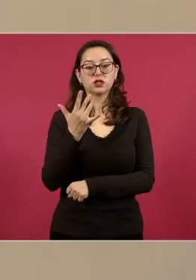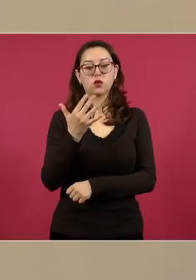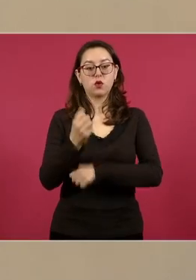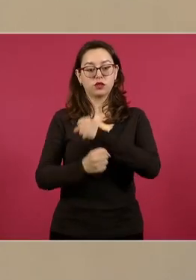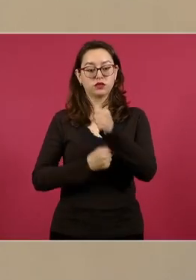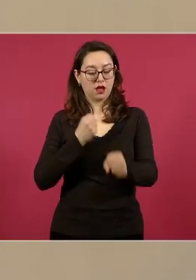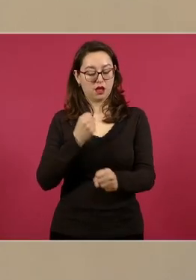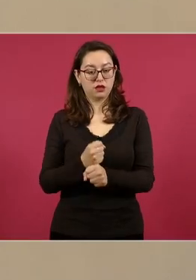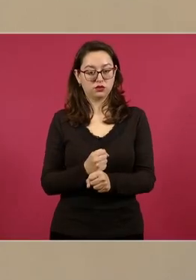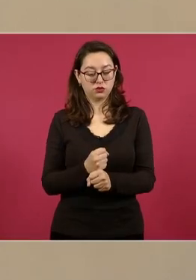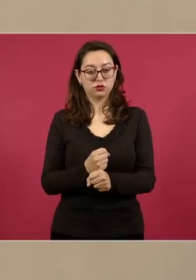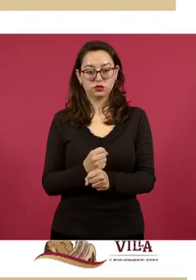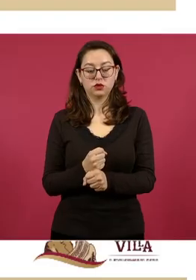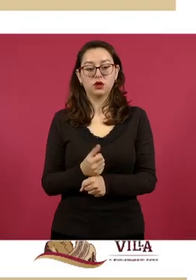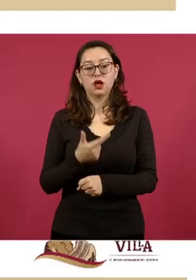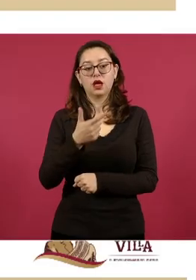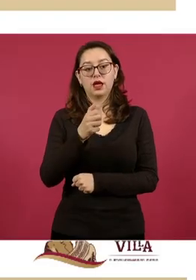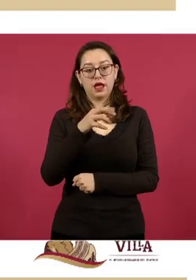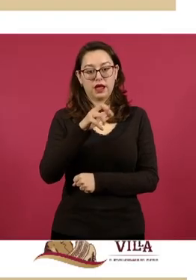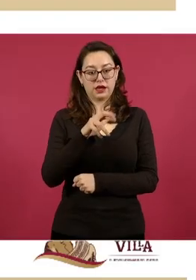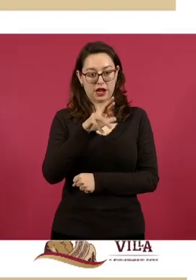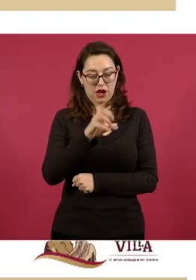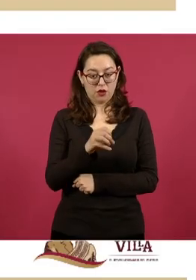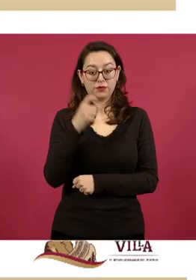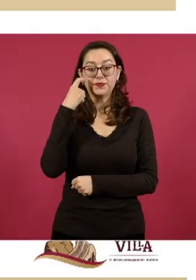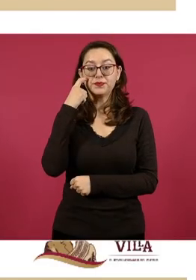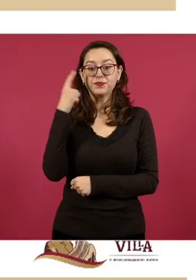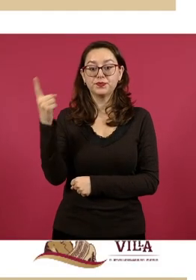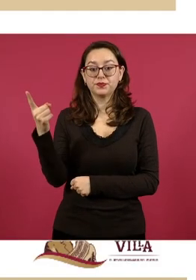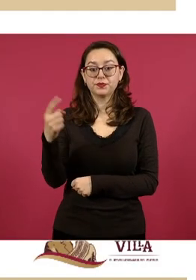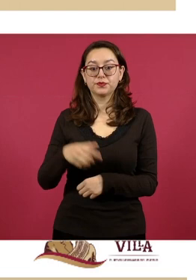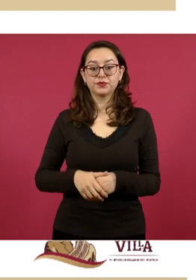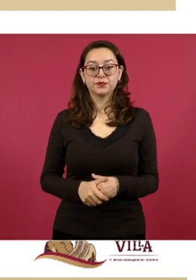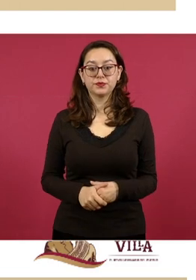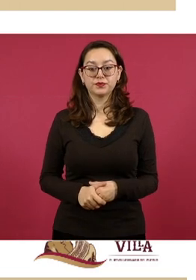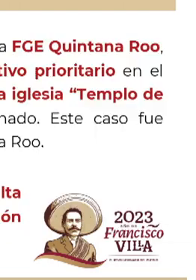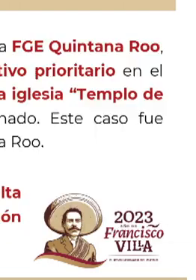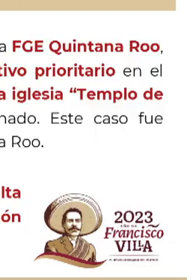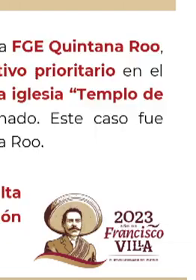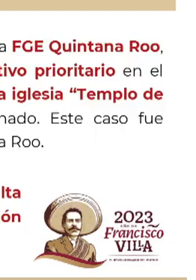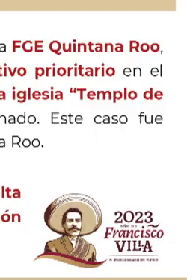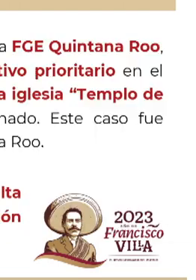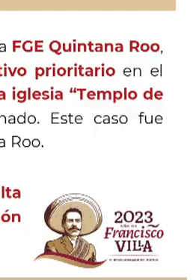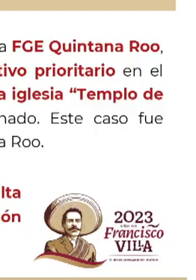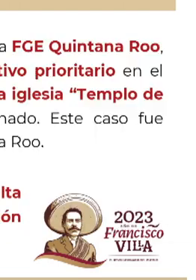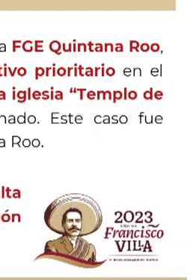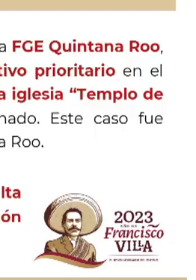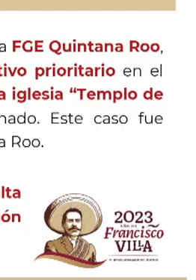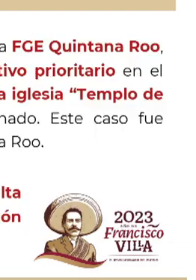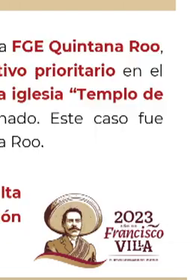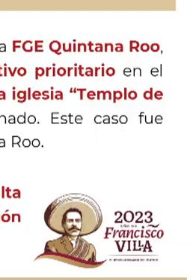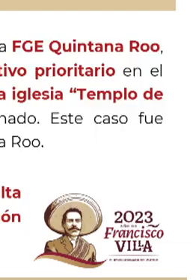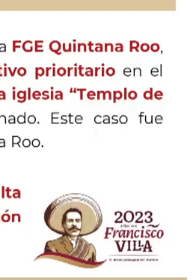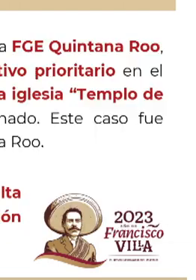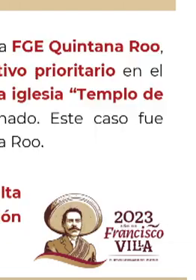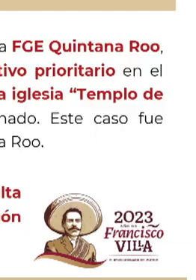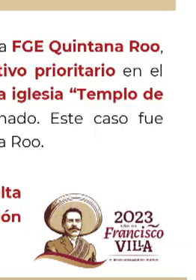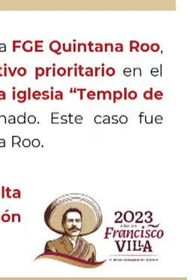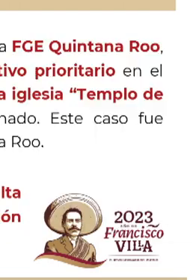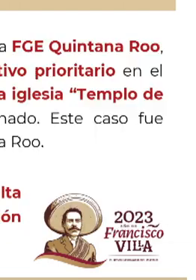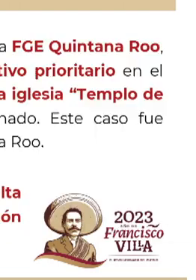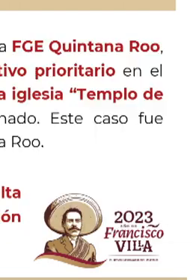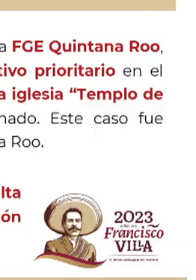Genaro N. Tras acreditar su responsabilidad en el delito de violación cometido en agravio de una menor de edad,